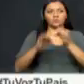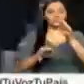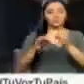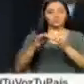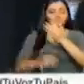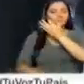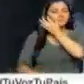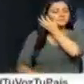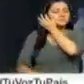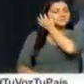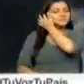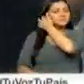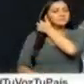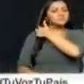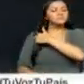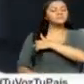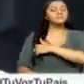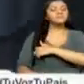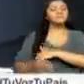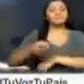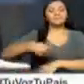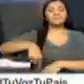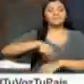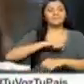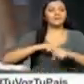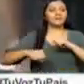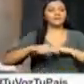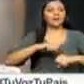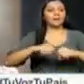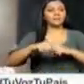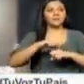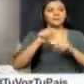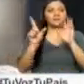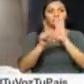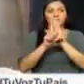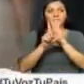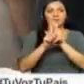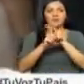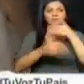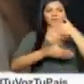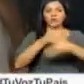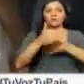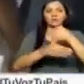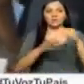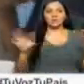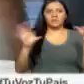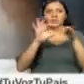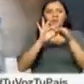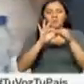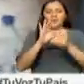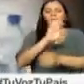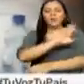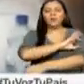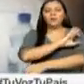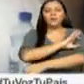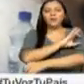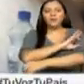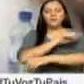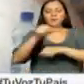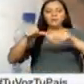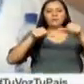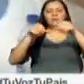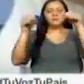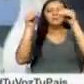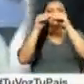compañeros. En la unidad civil se realizan los trámites con el Código Orgánico General de Procesos, los tribunales contencioso administrativo